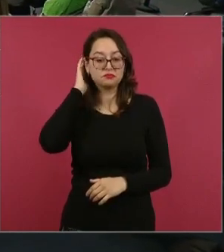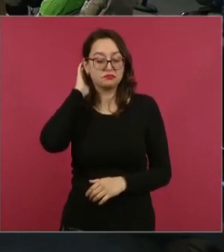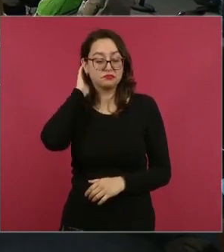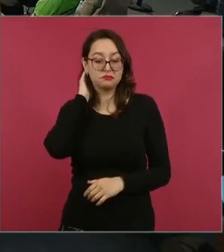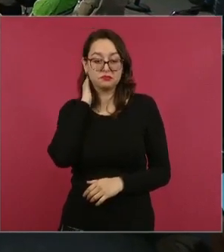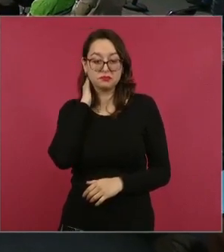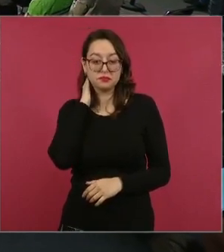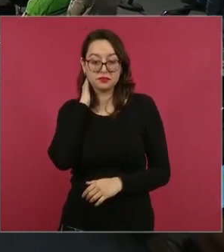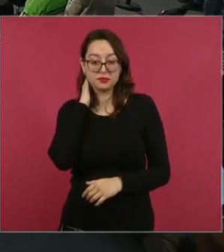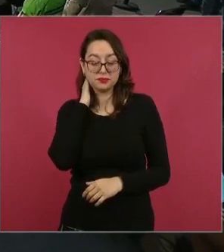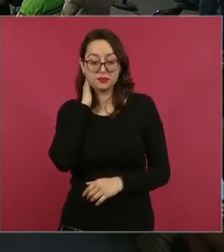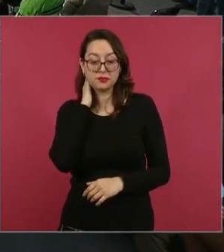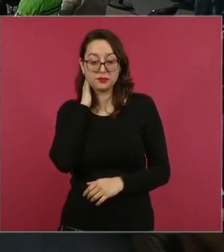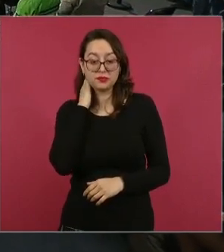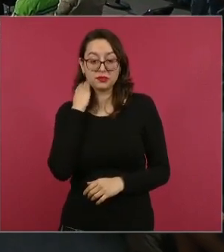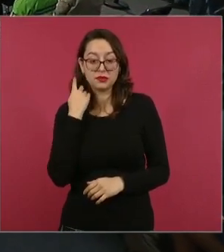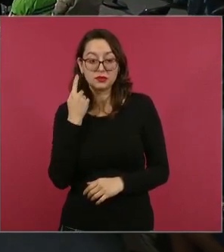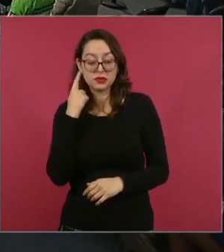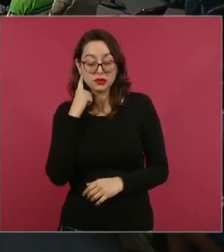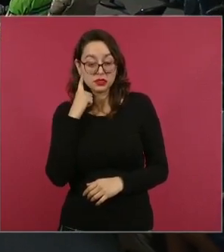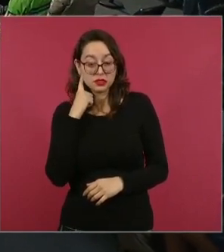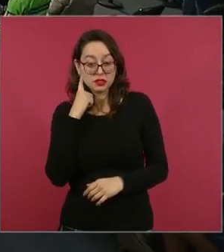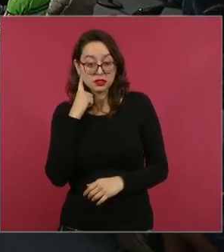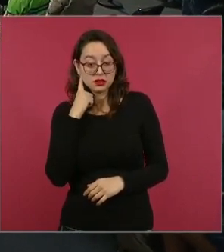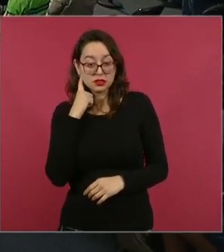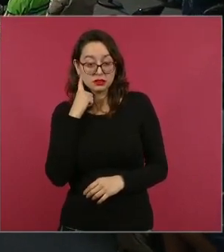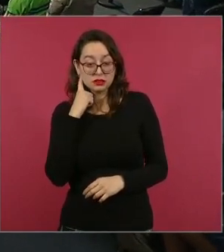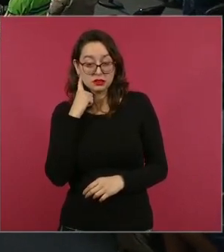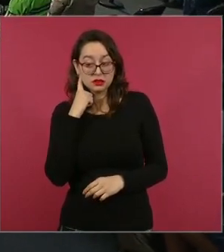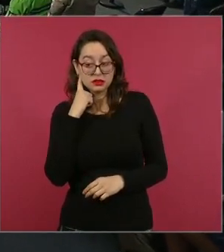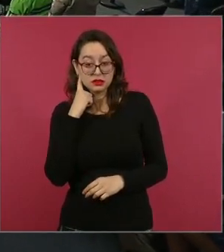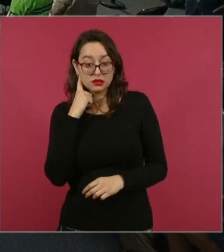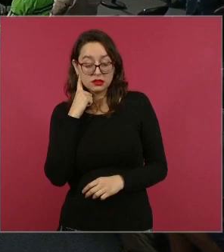directa todavía por no